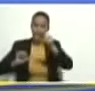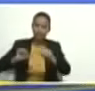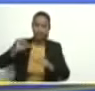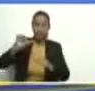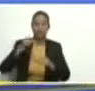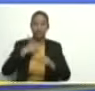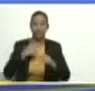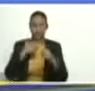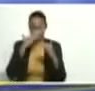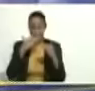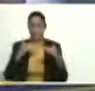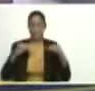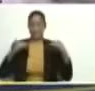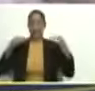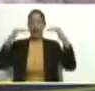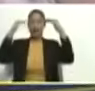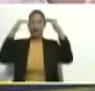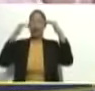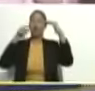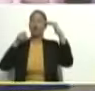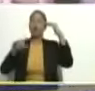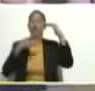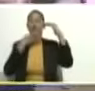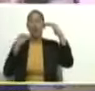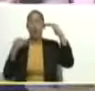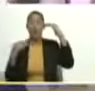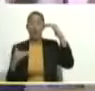Cuando llegue el 2050,